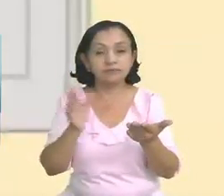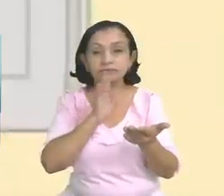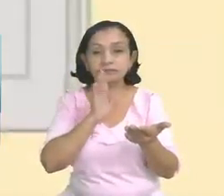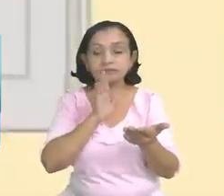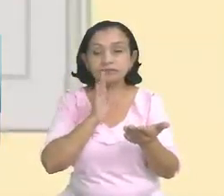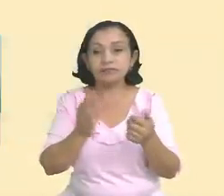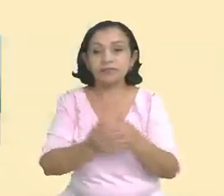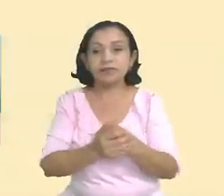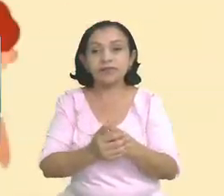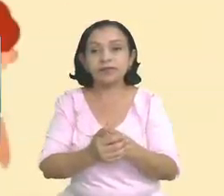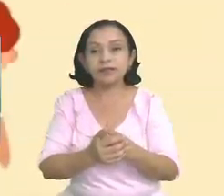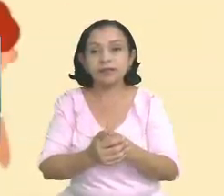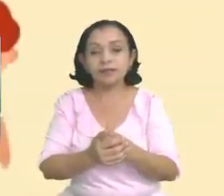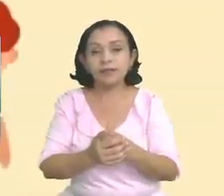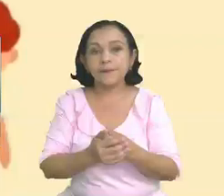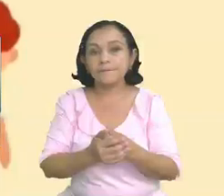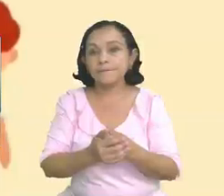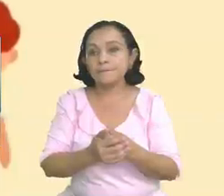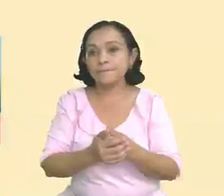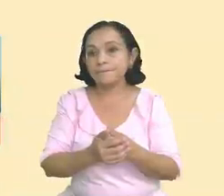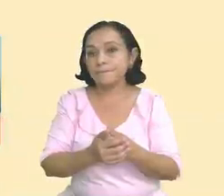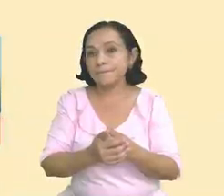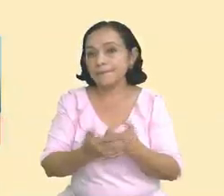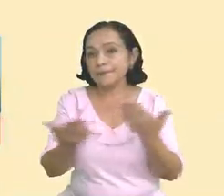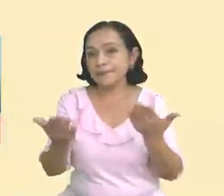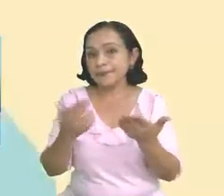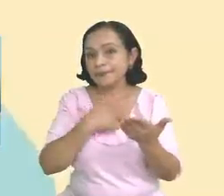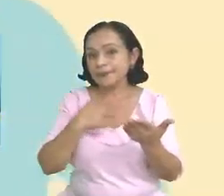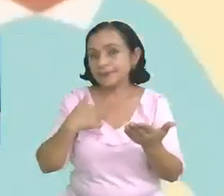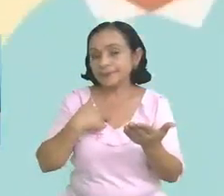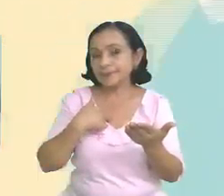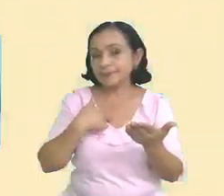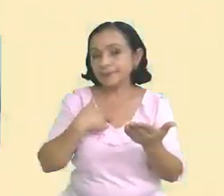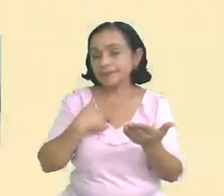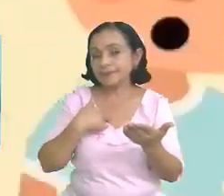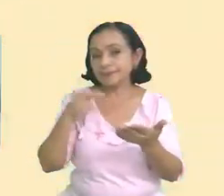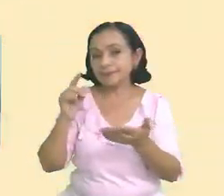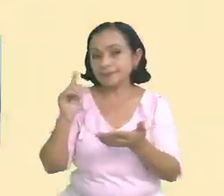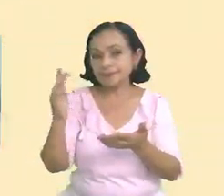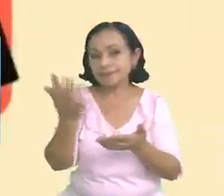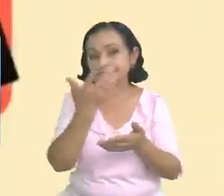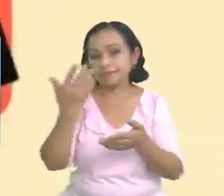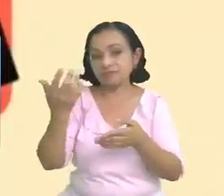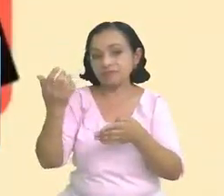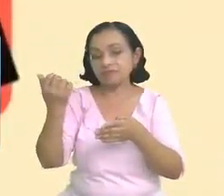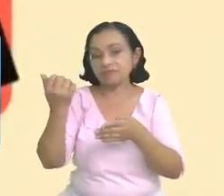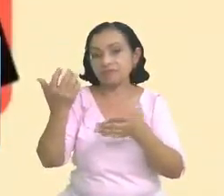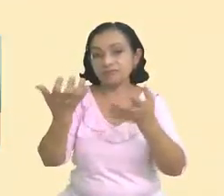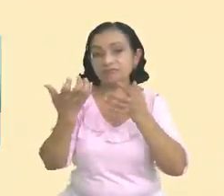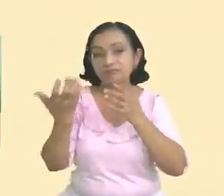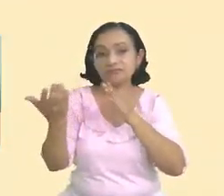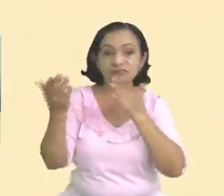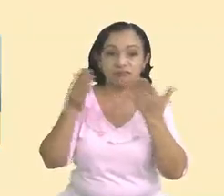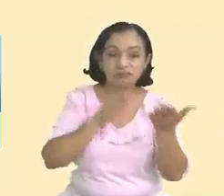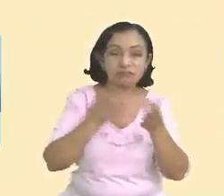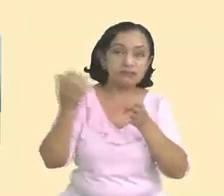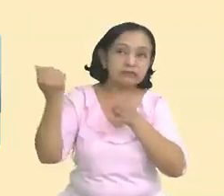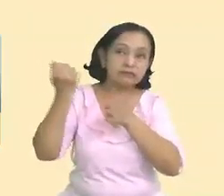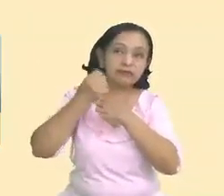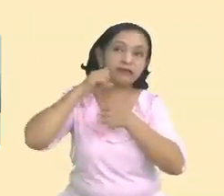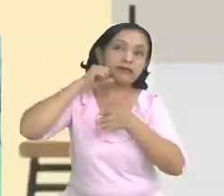bastante frecuencia es los intentos o las conductas suicidas en general. Pueden ser ganas de morirse, ganas de